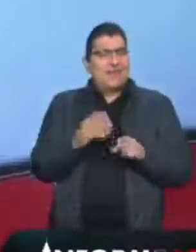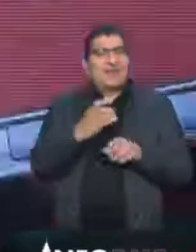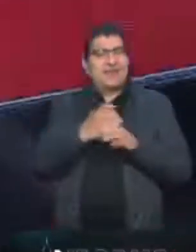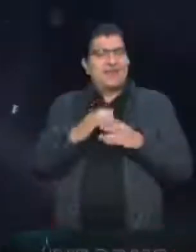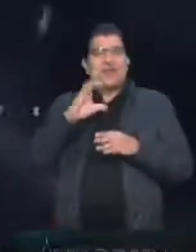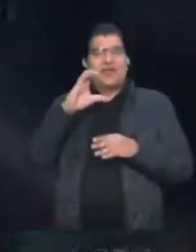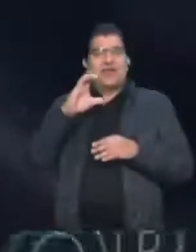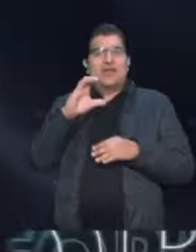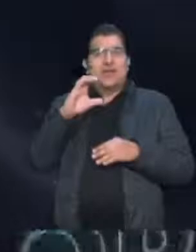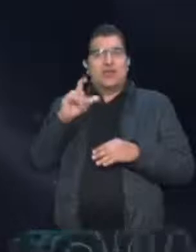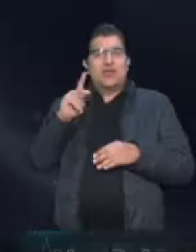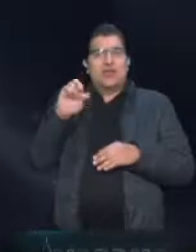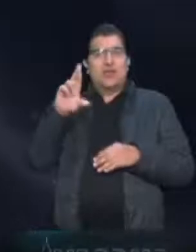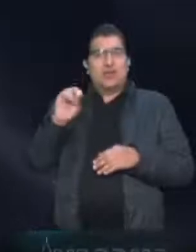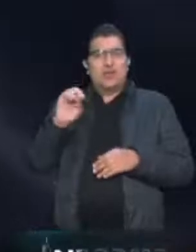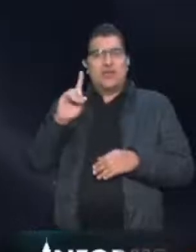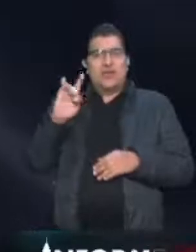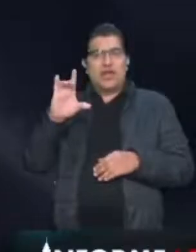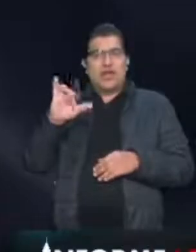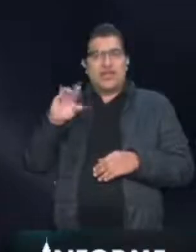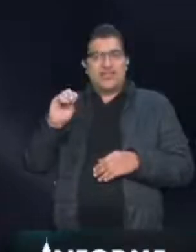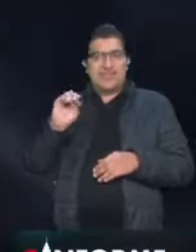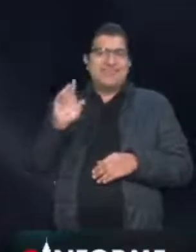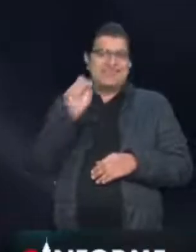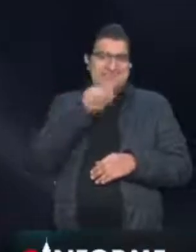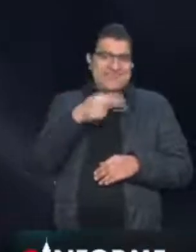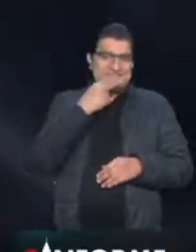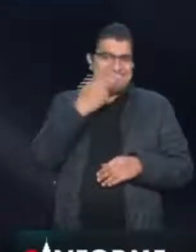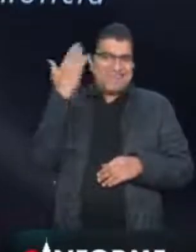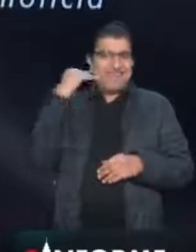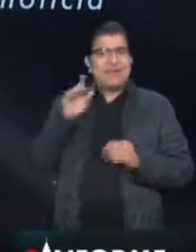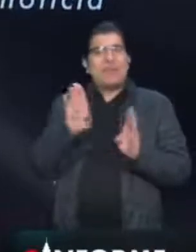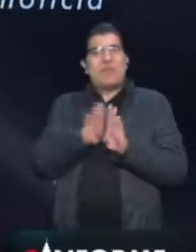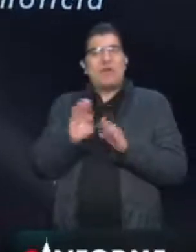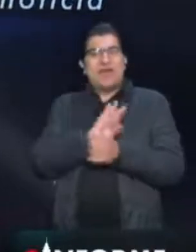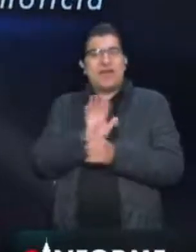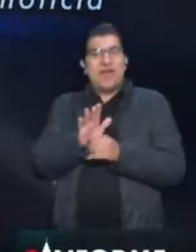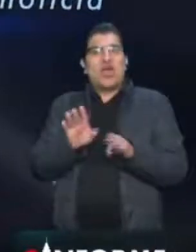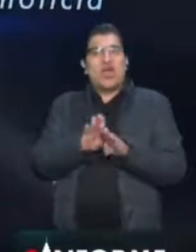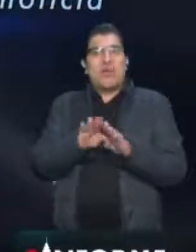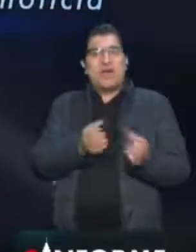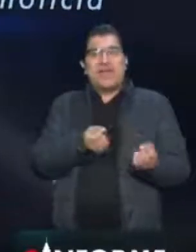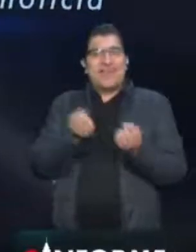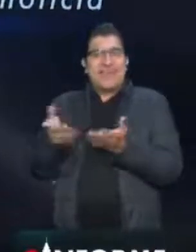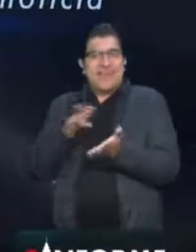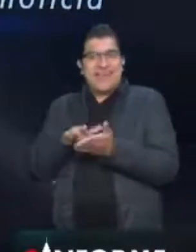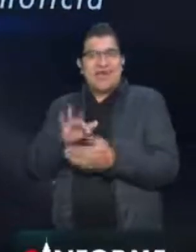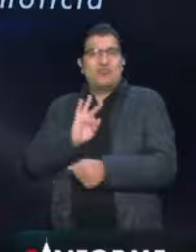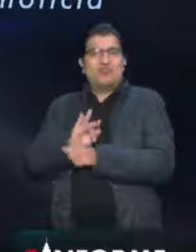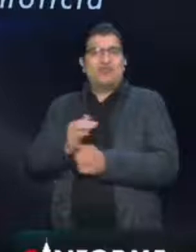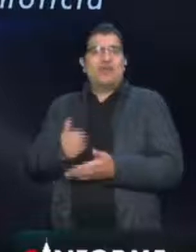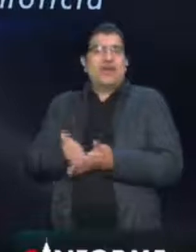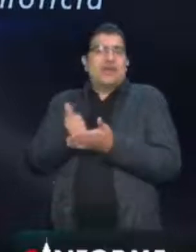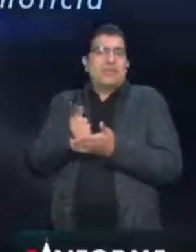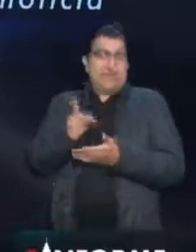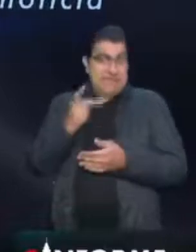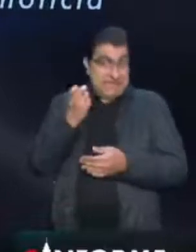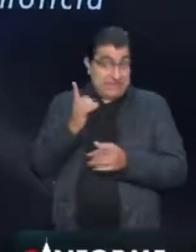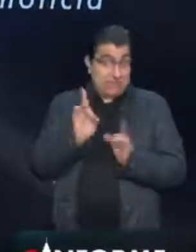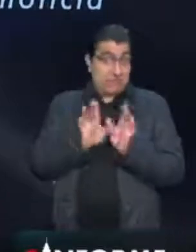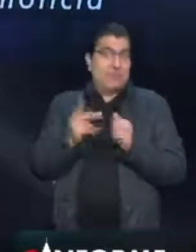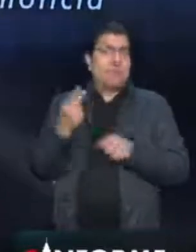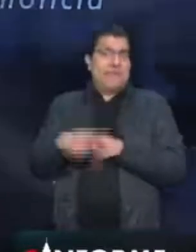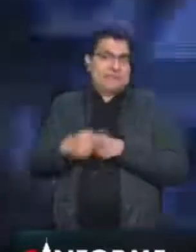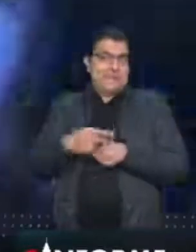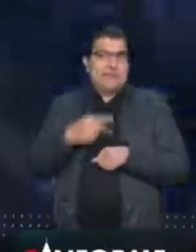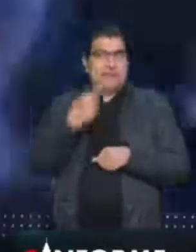cloro? No, pues no lo uso. Bueno, no sé, hay como un derivado del cloro que venden como remedio contra la COVID y es muy peligroso, pero tiene